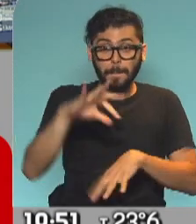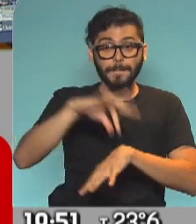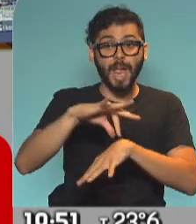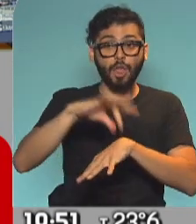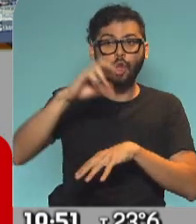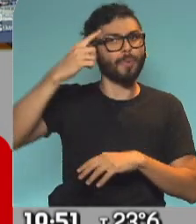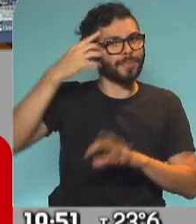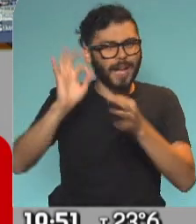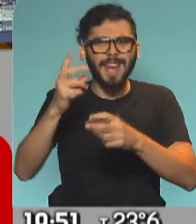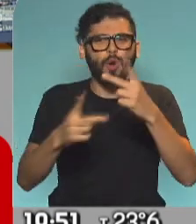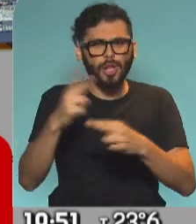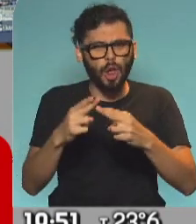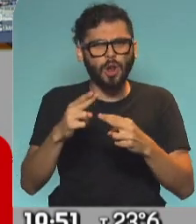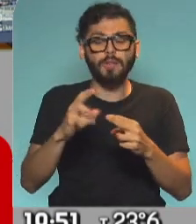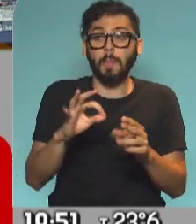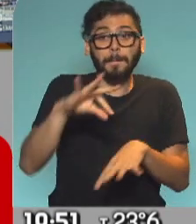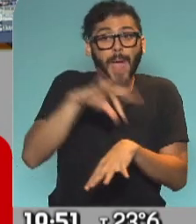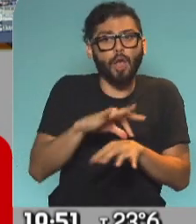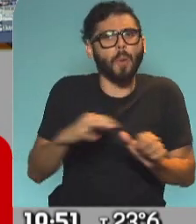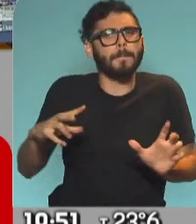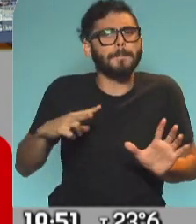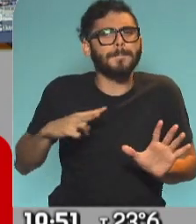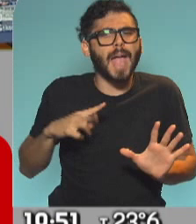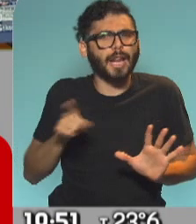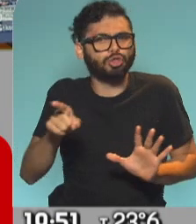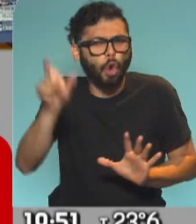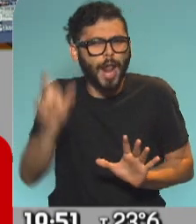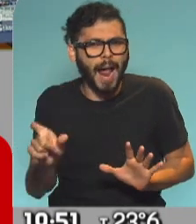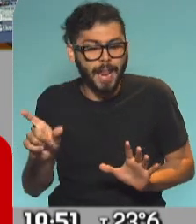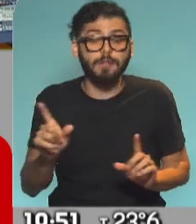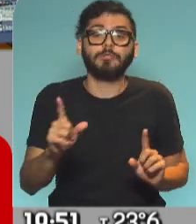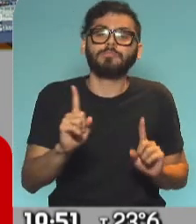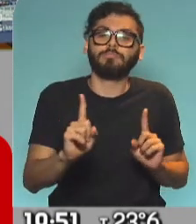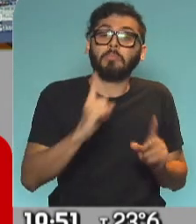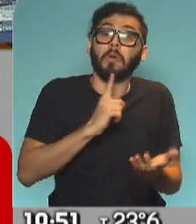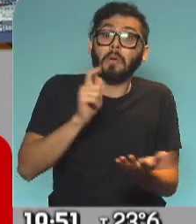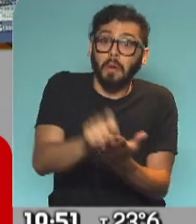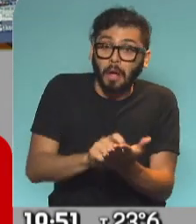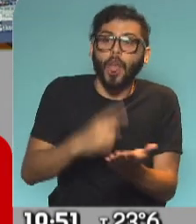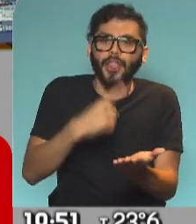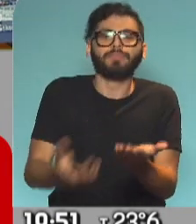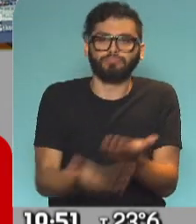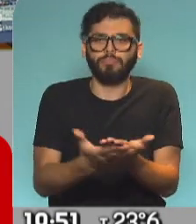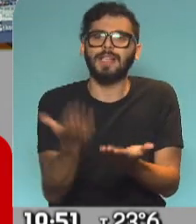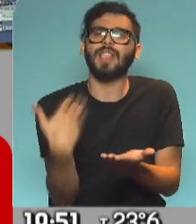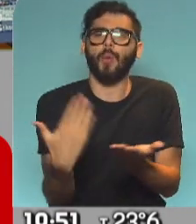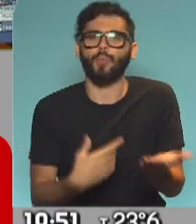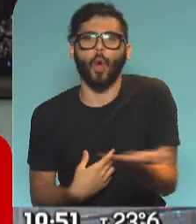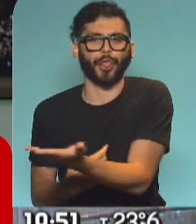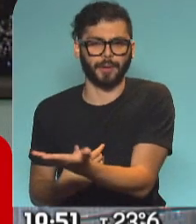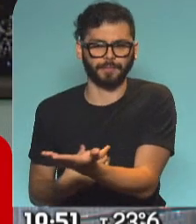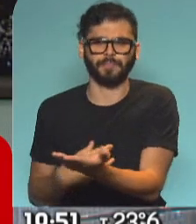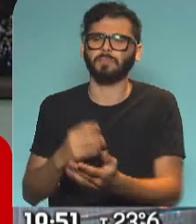médico neurocirujano, que era el médico personal del paciente, para el suministro del dióxido de cloro. Ahora le pregunto a usted, doctor, ¿qué le genera que sea